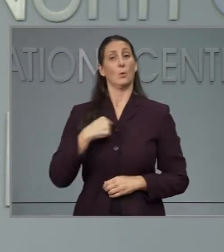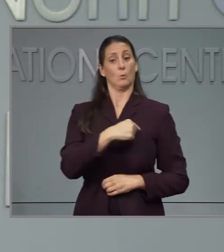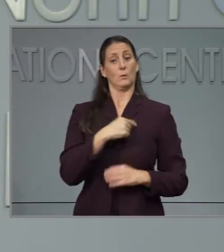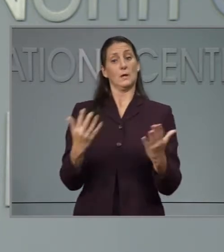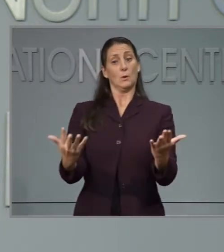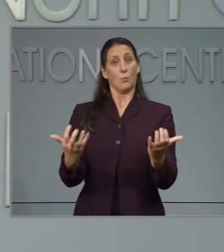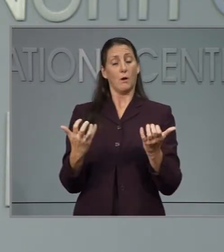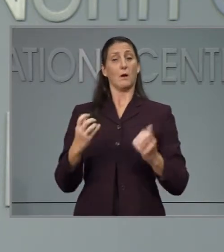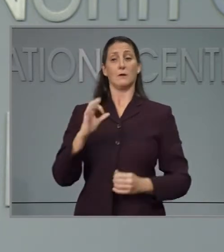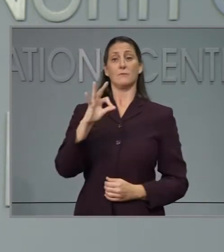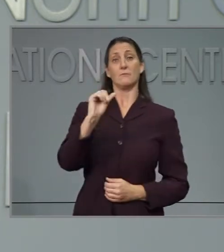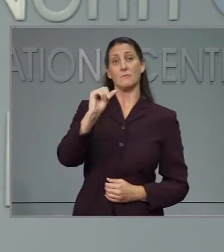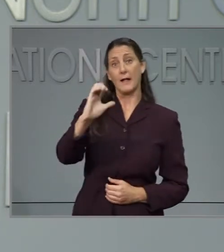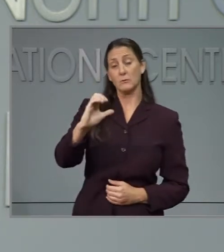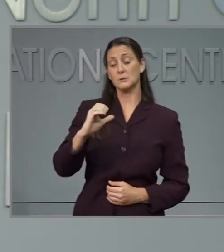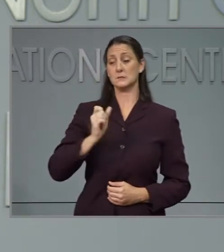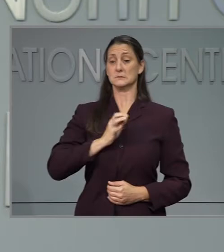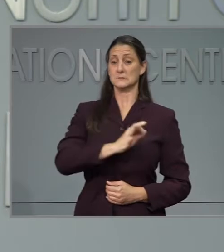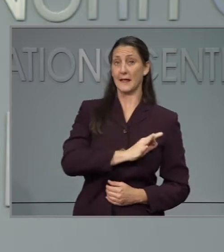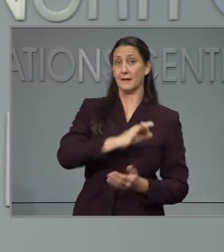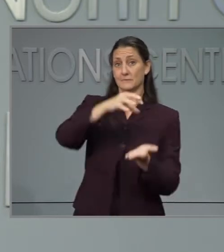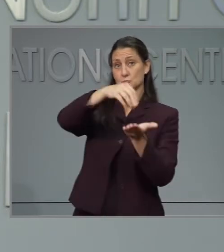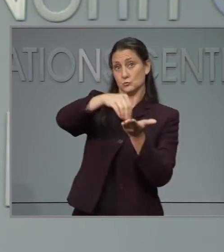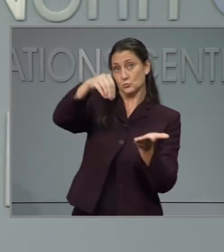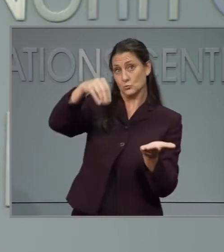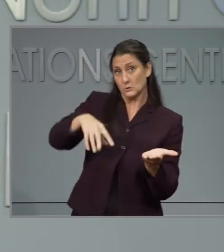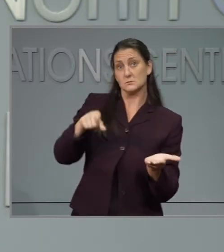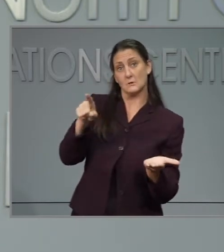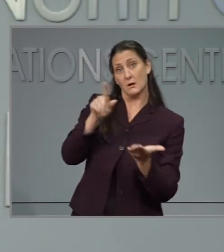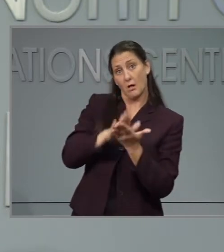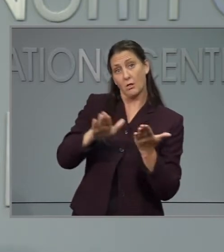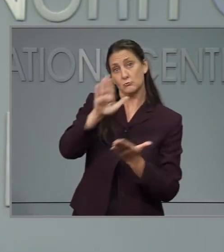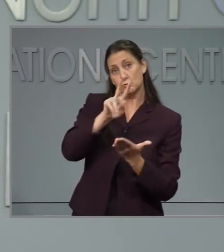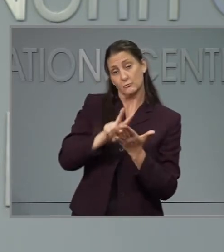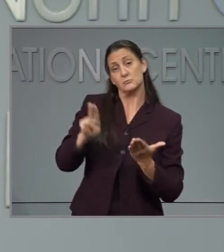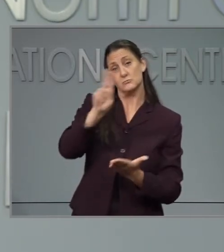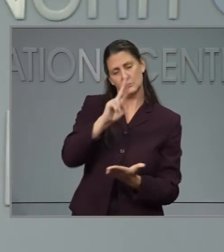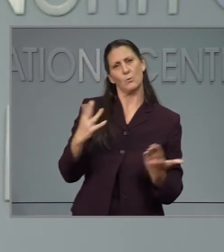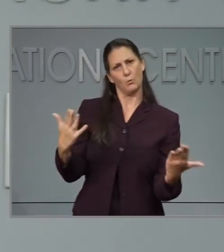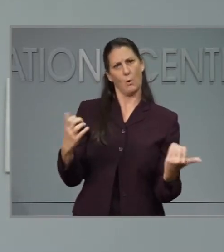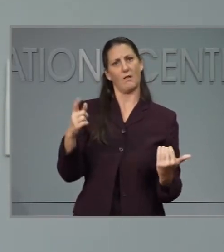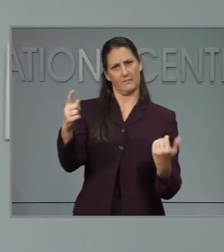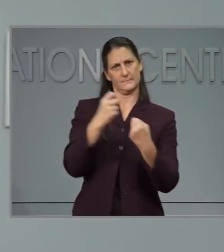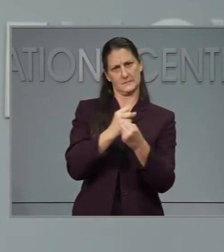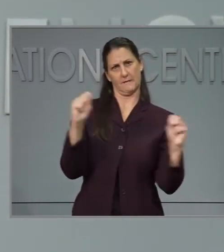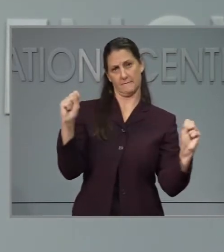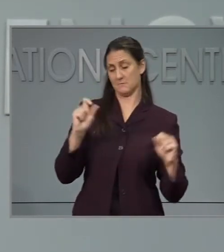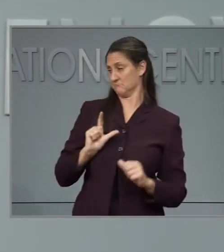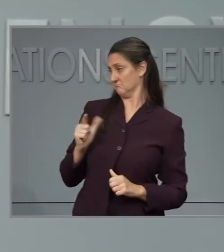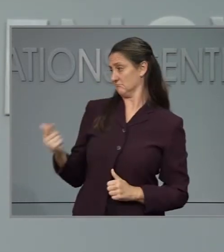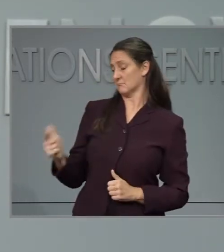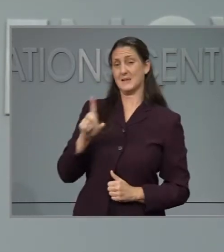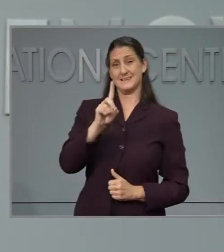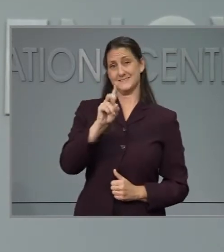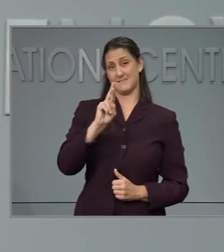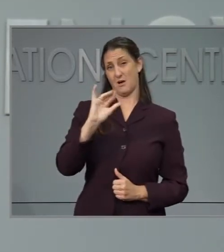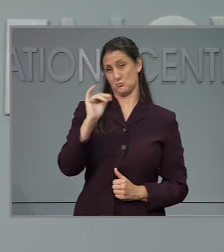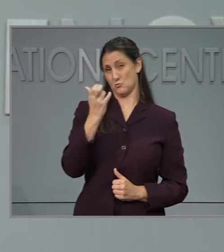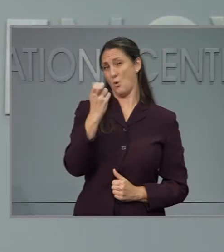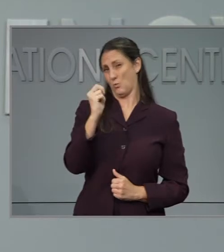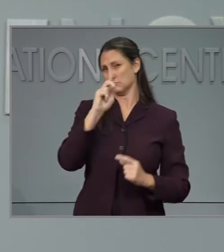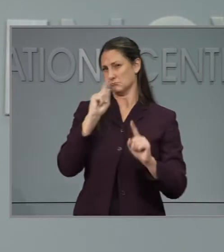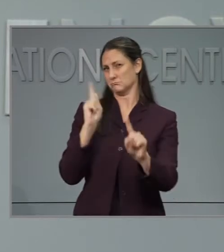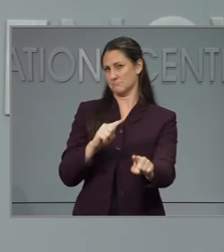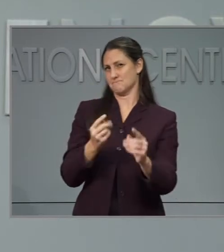campuses. Y le voy a dejar la palabra a la doctora Cohen para que nos dé más detalles. Respuesta de